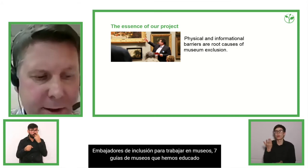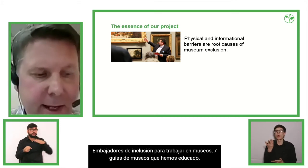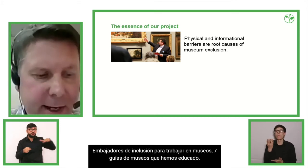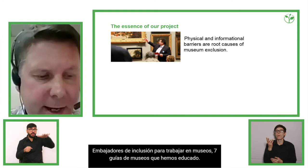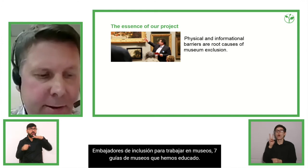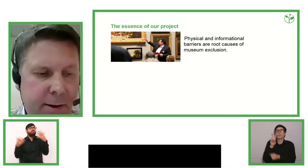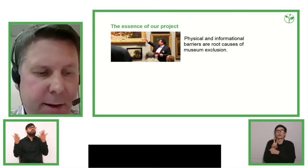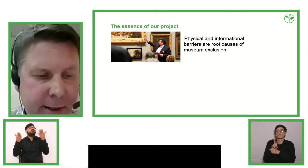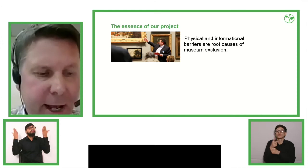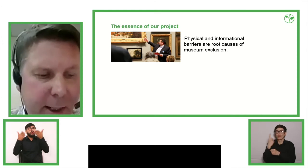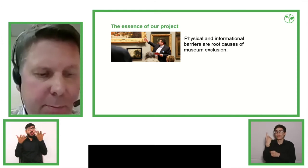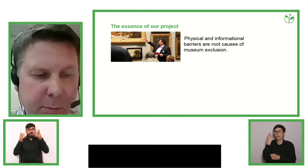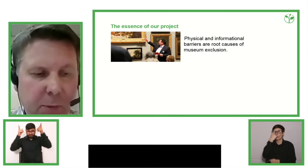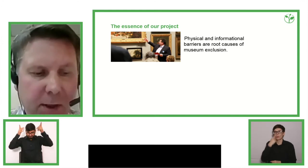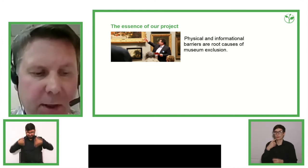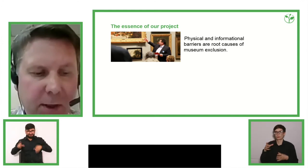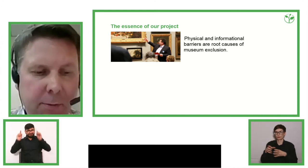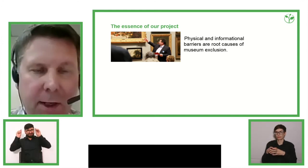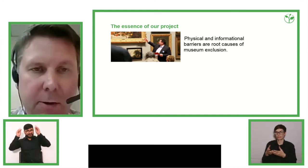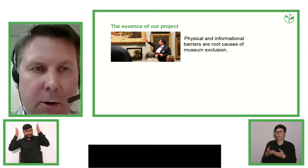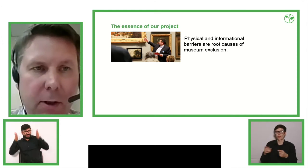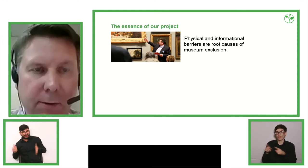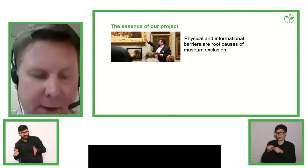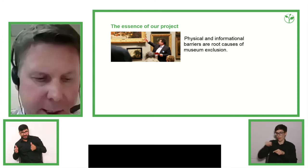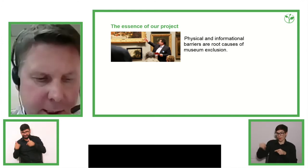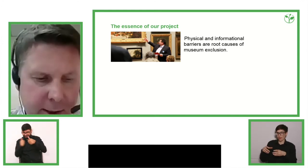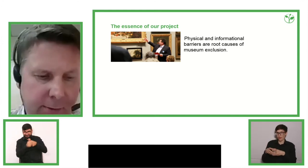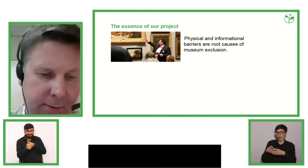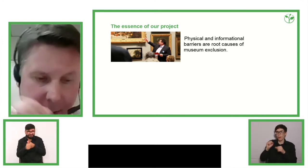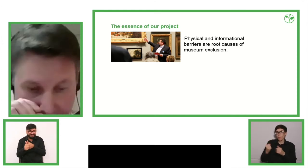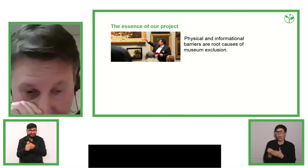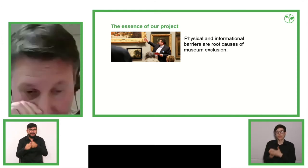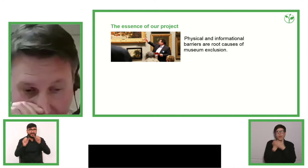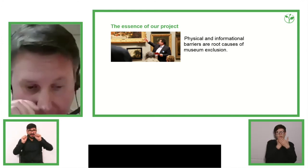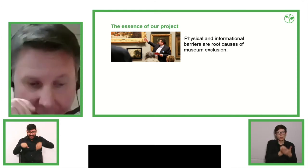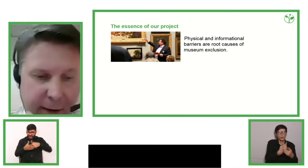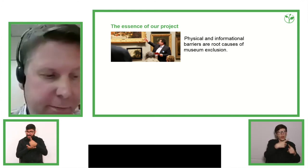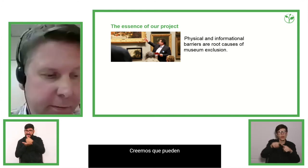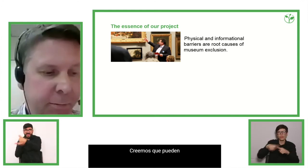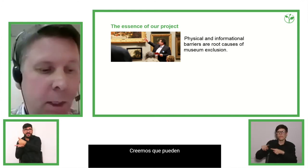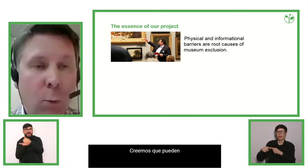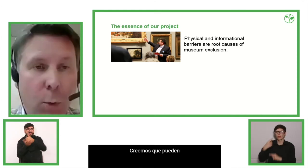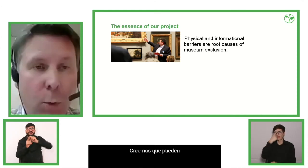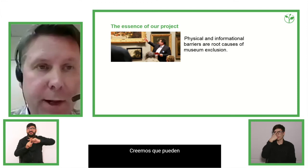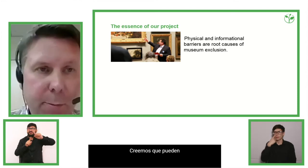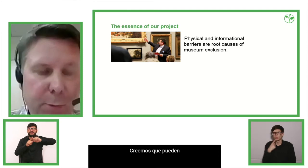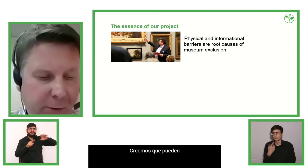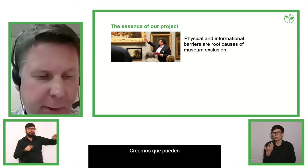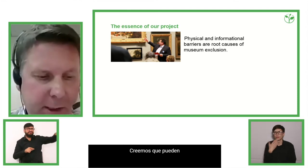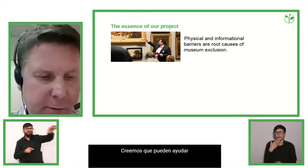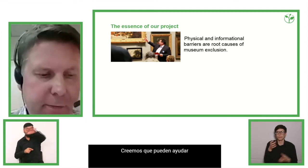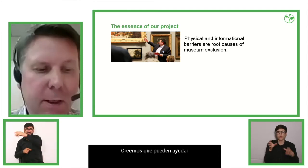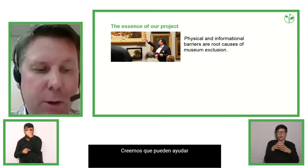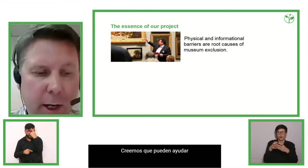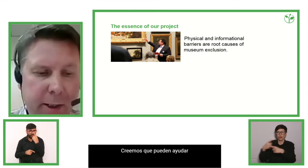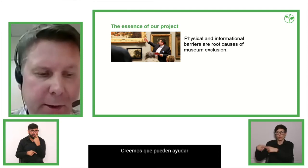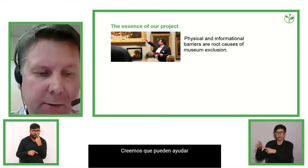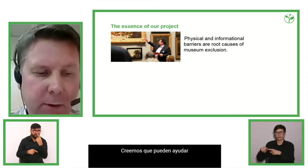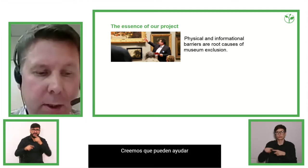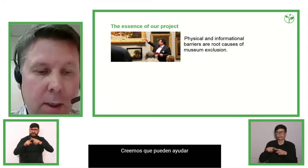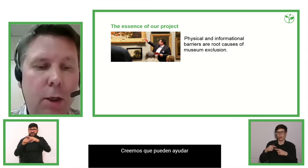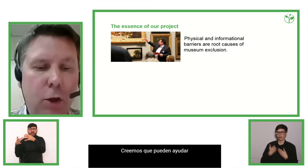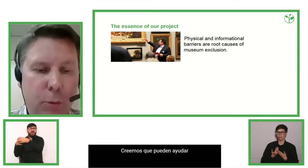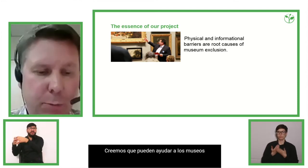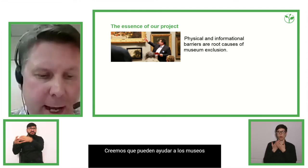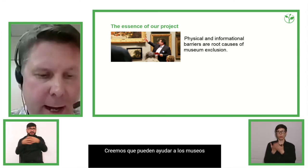Y creemos que pueden ayudar a los museos y a las organizaciones y al personal en general con su